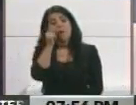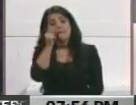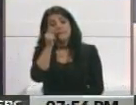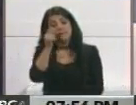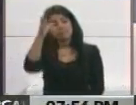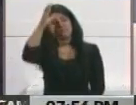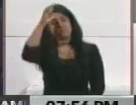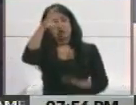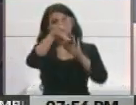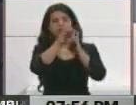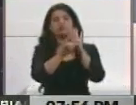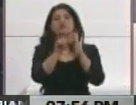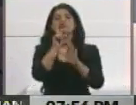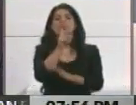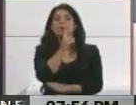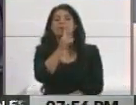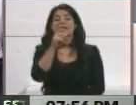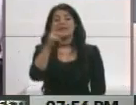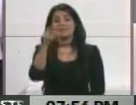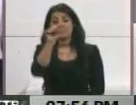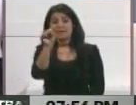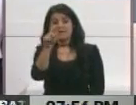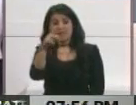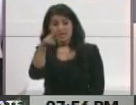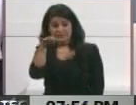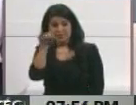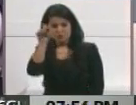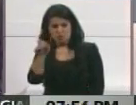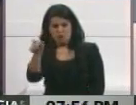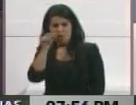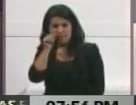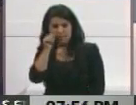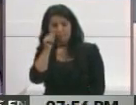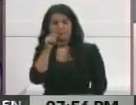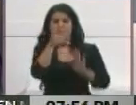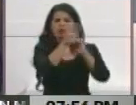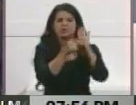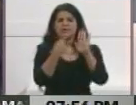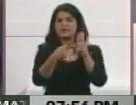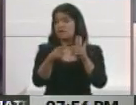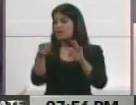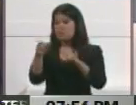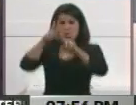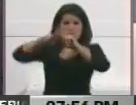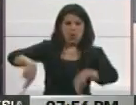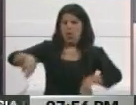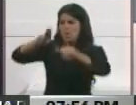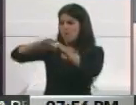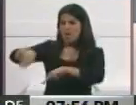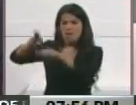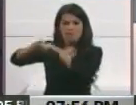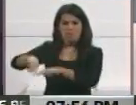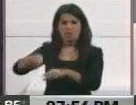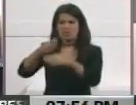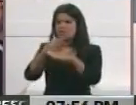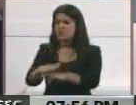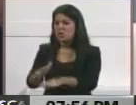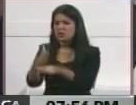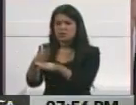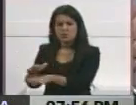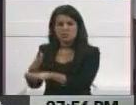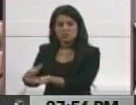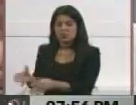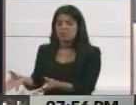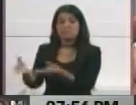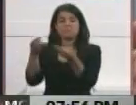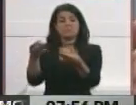lek este él afirm bueno al final lo que va a quedar es el despojo subyacente de páginas que nunca